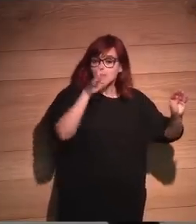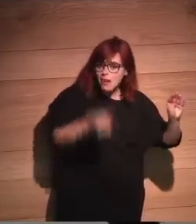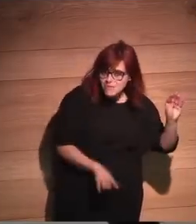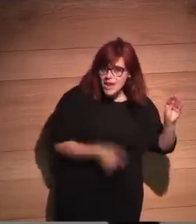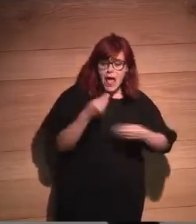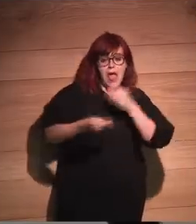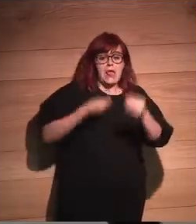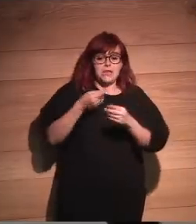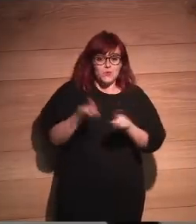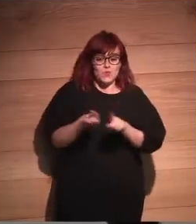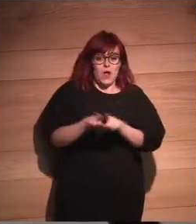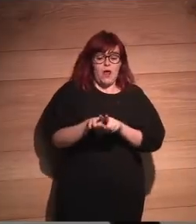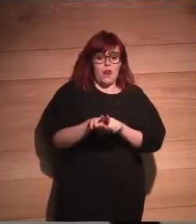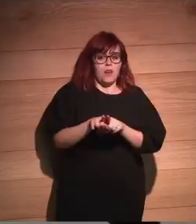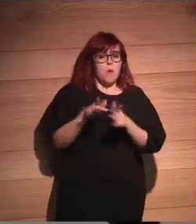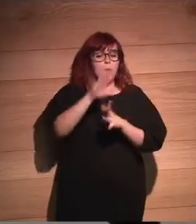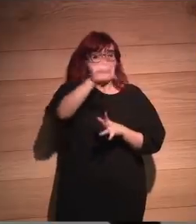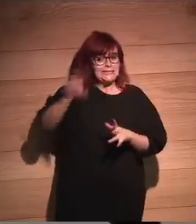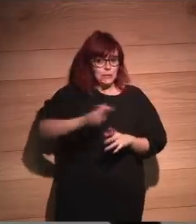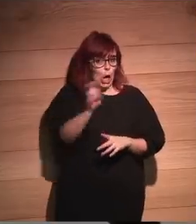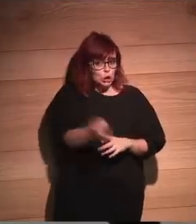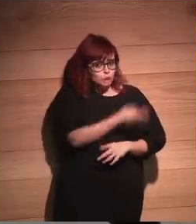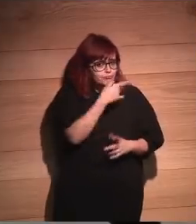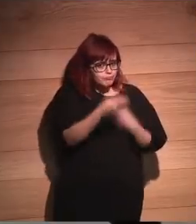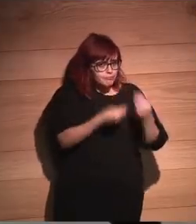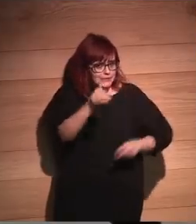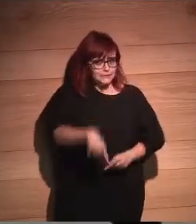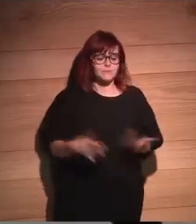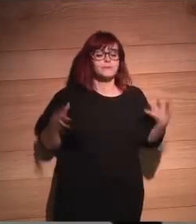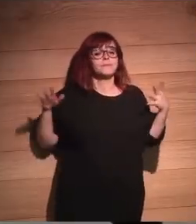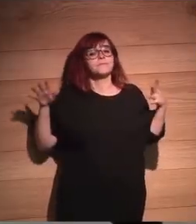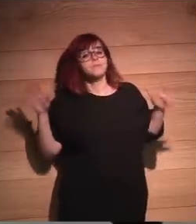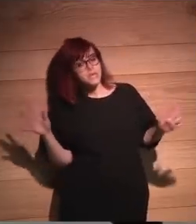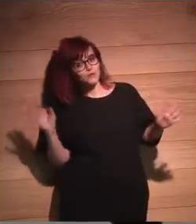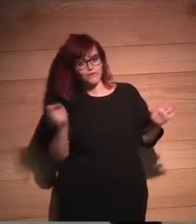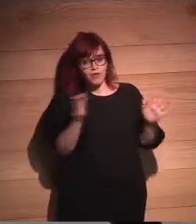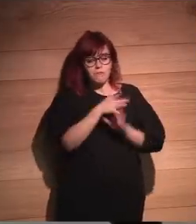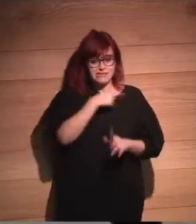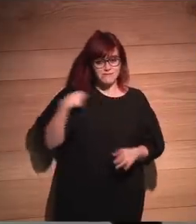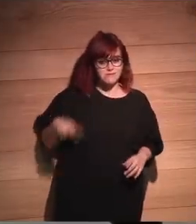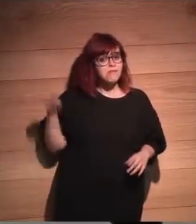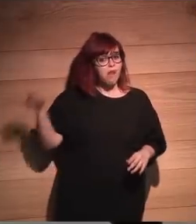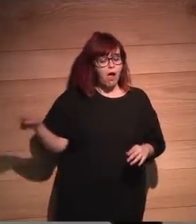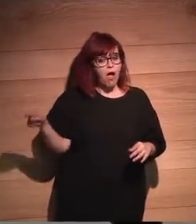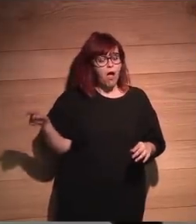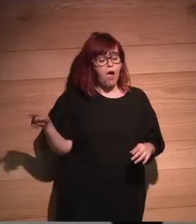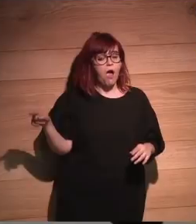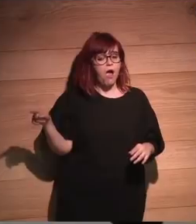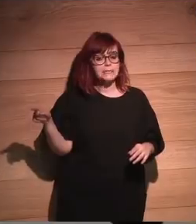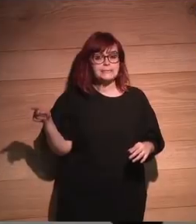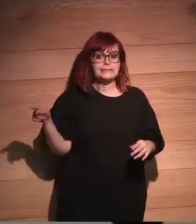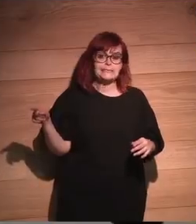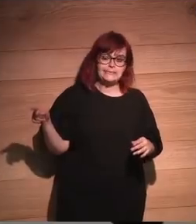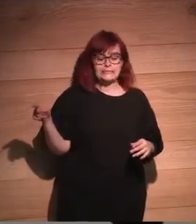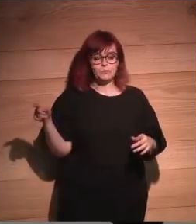está practicando muchos otros países. Y es verdad que China, pues